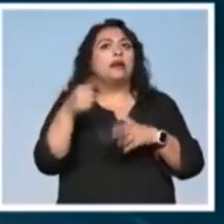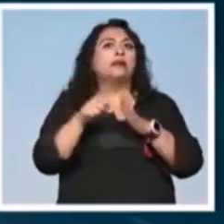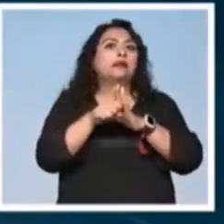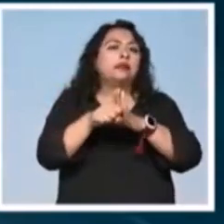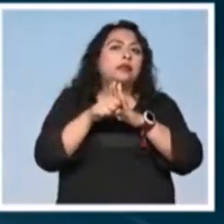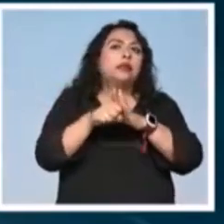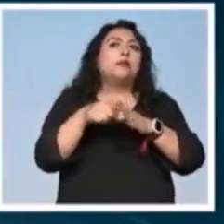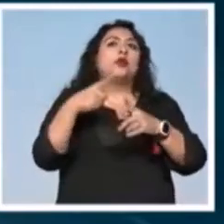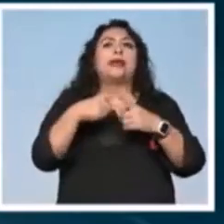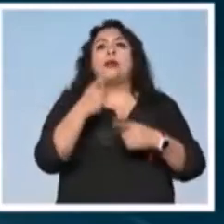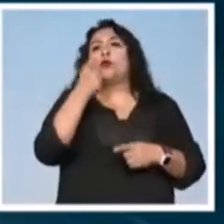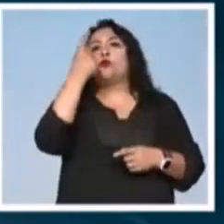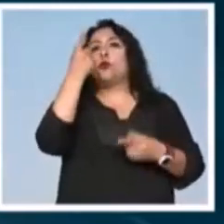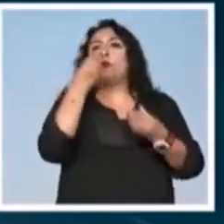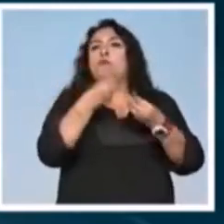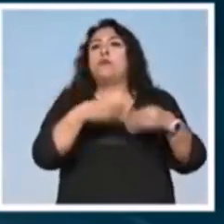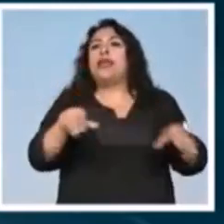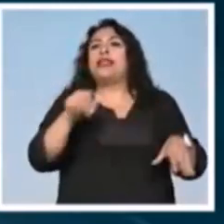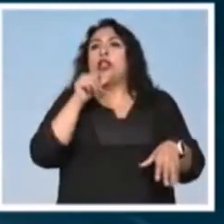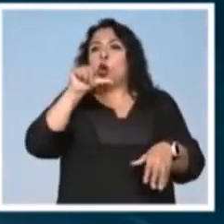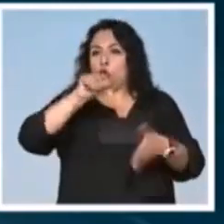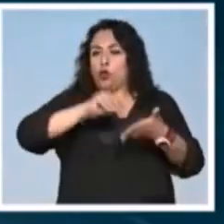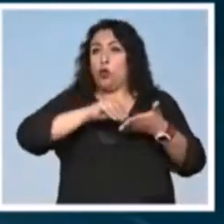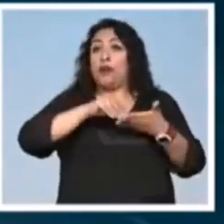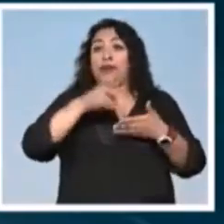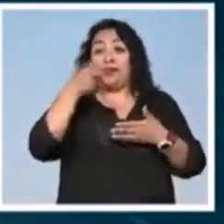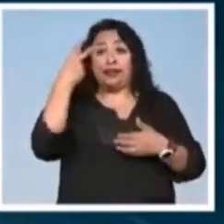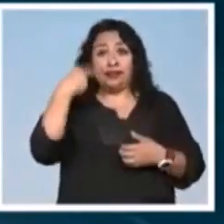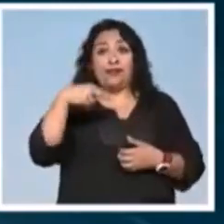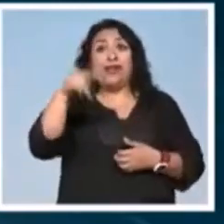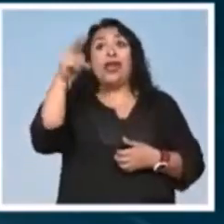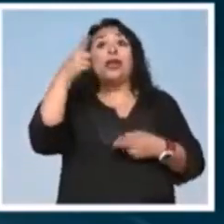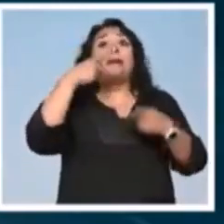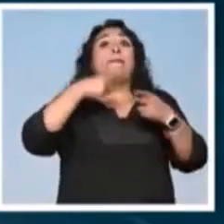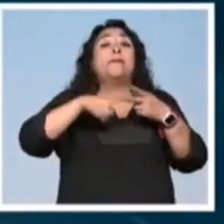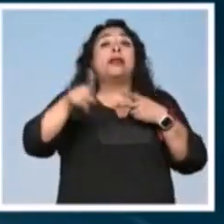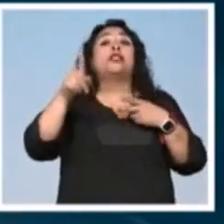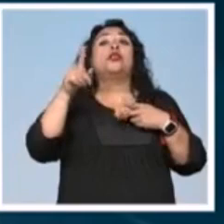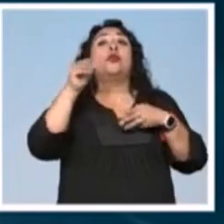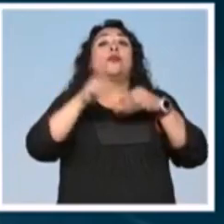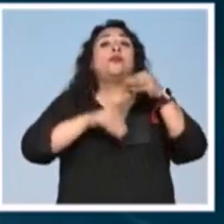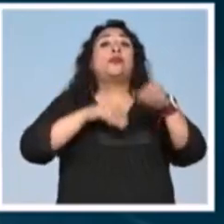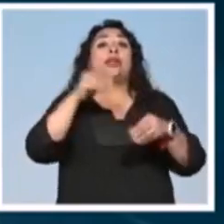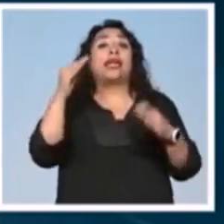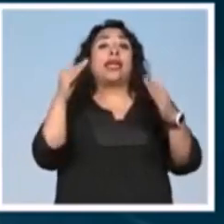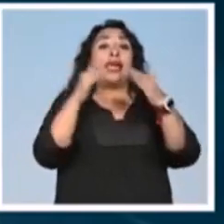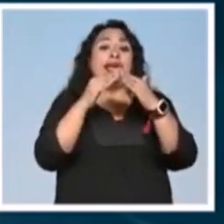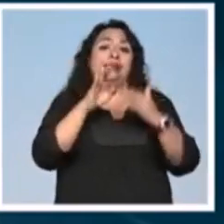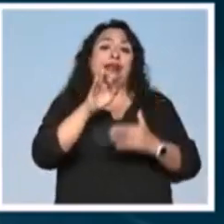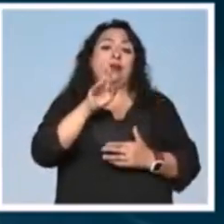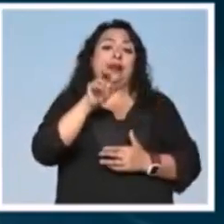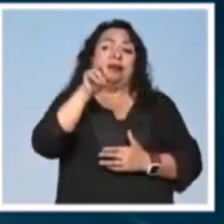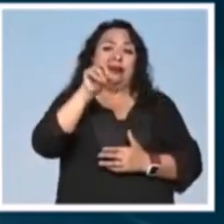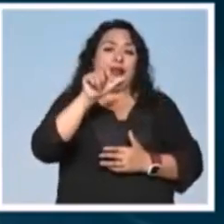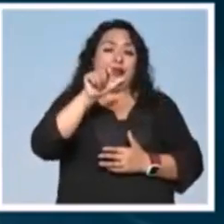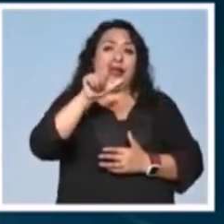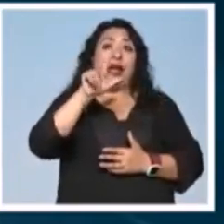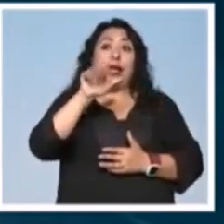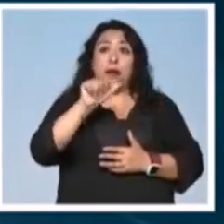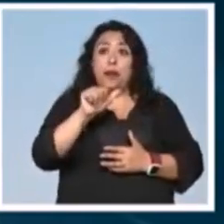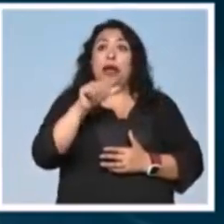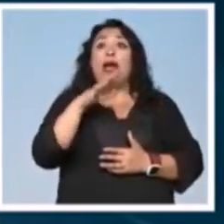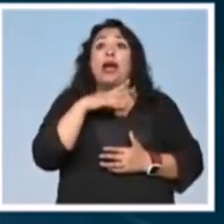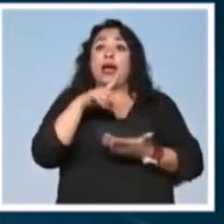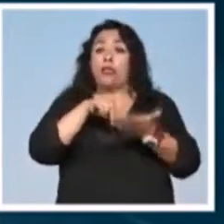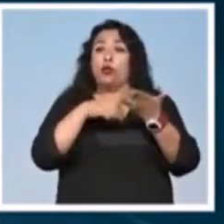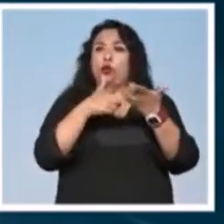simbólico de un autor que no pierde vigencia. Este viaje, que inició con el montaje de La Casa de Bernarda Alba, llevará a